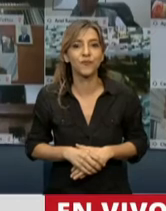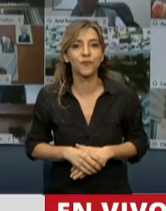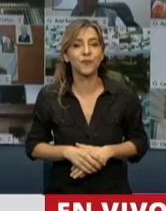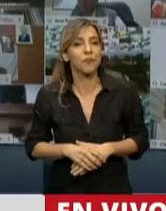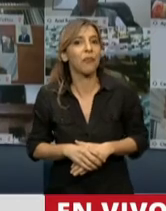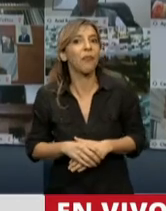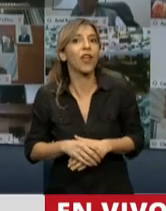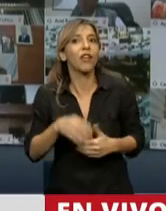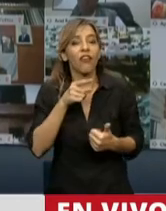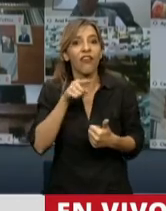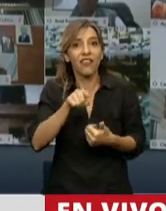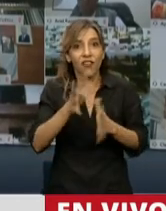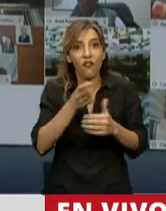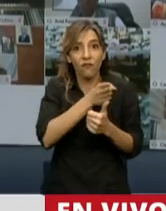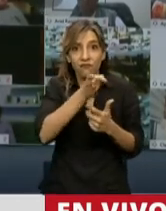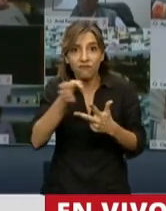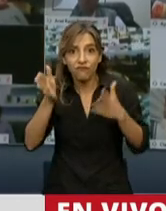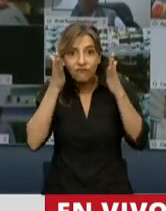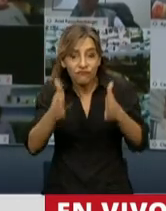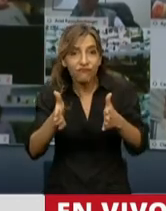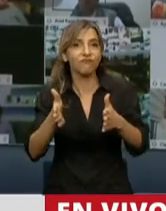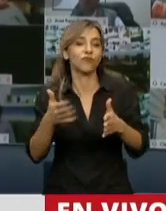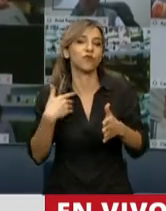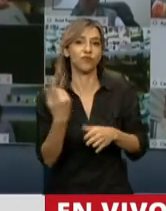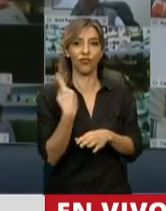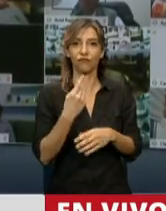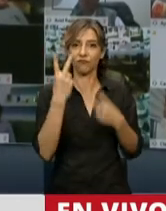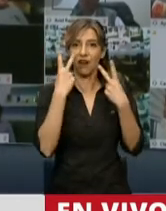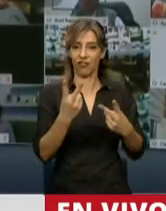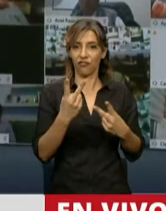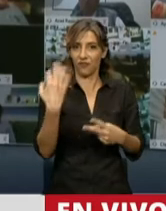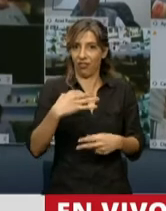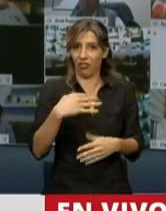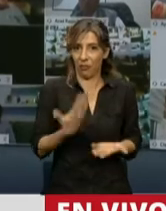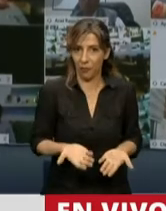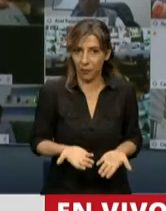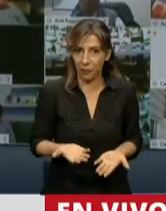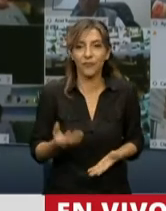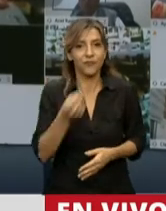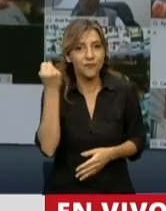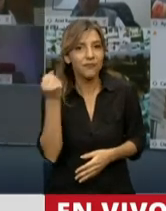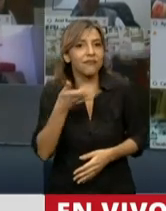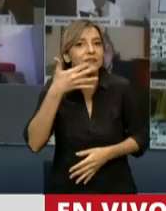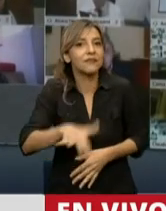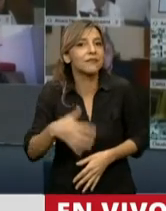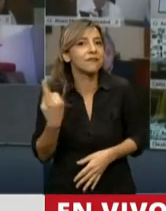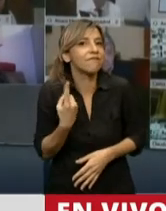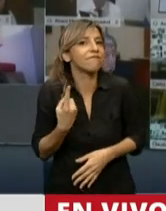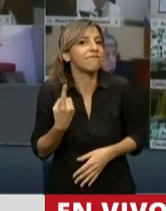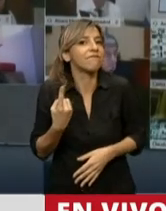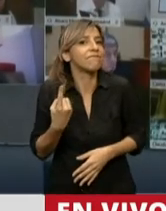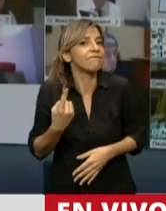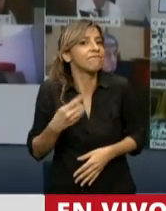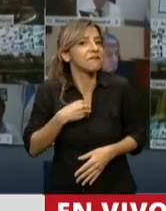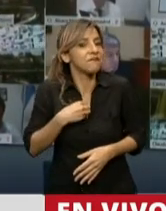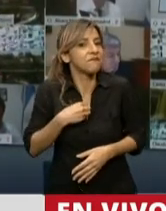Toda esta labor de integración merece un gran reconocimiento por nuestra parte y también vale para entender que no